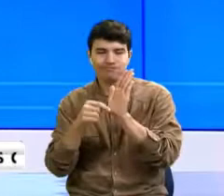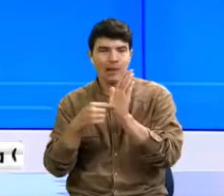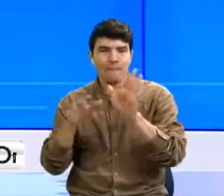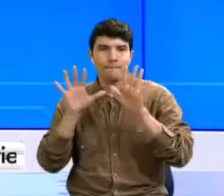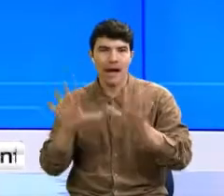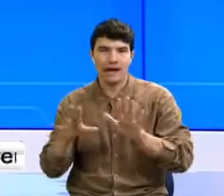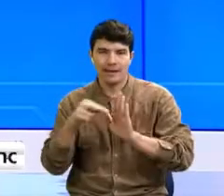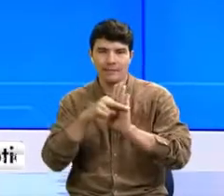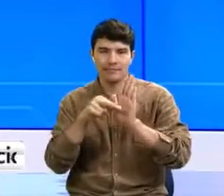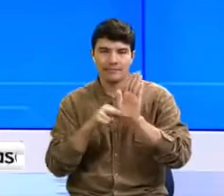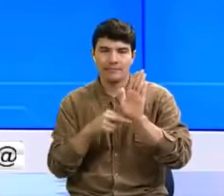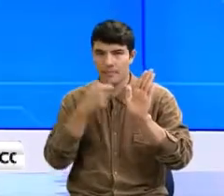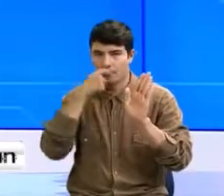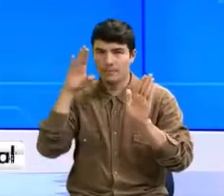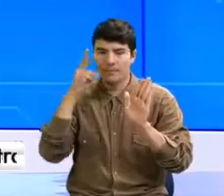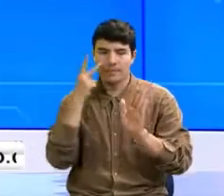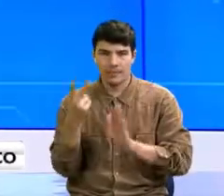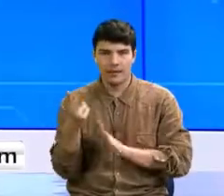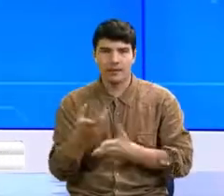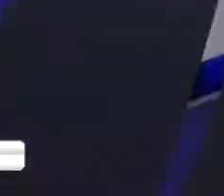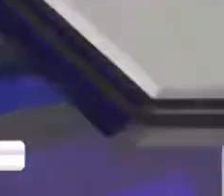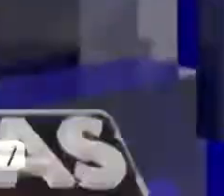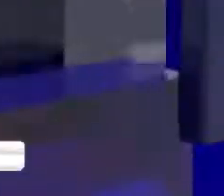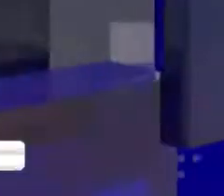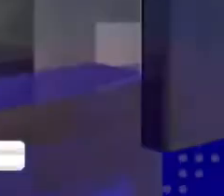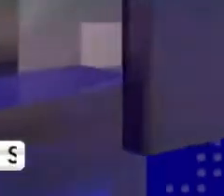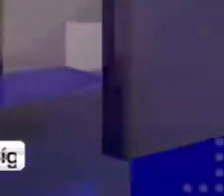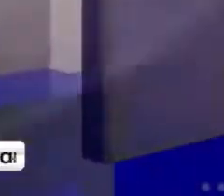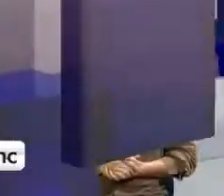Se lo preguntamos precisamente a nuestra compañera Doli. Doli, buenas tardes.